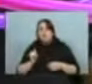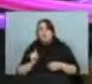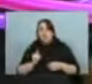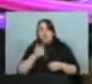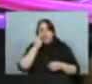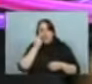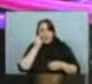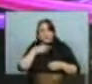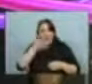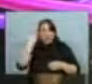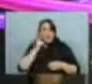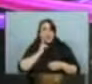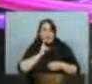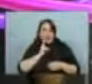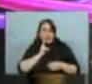¿Cómo seas virgen?